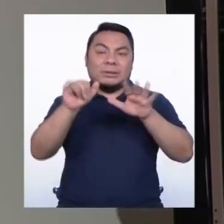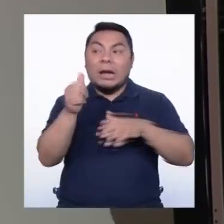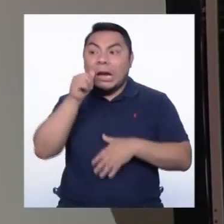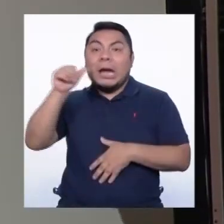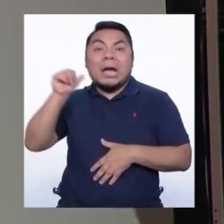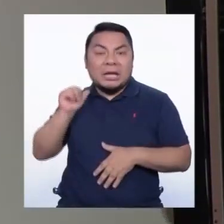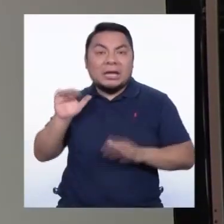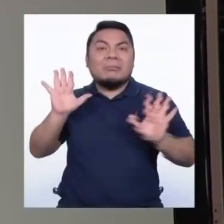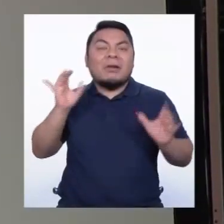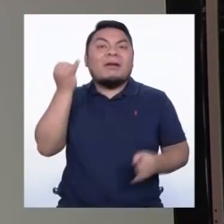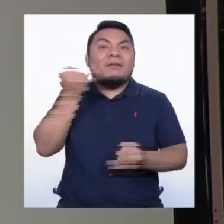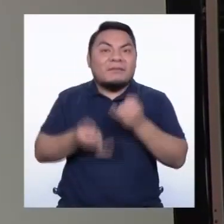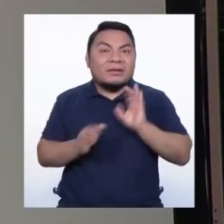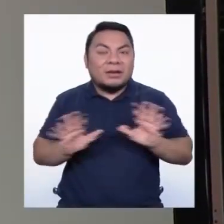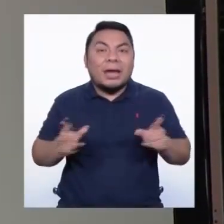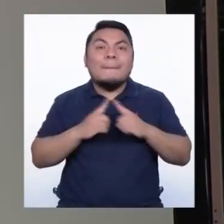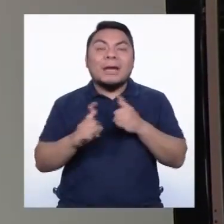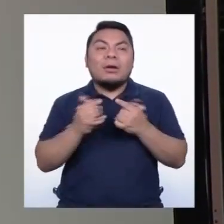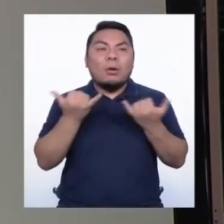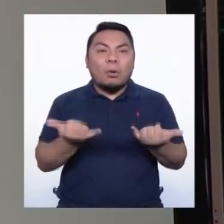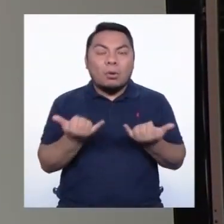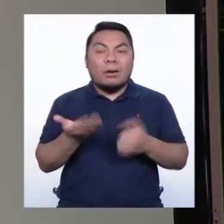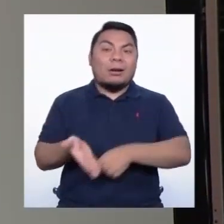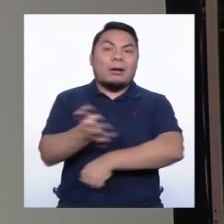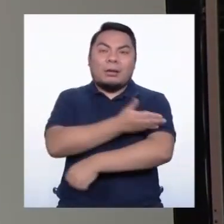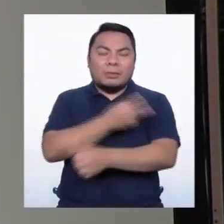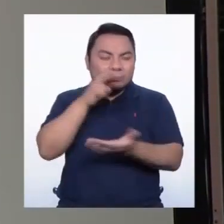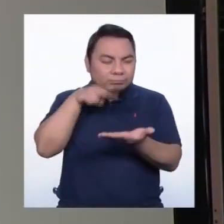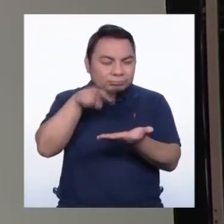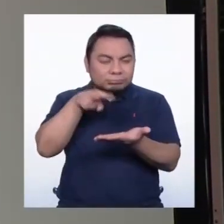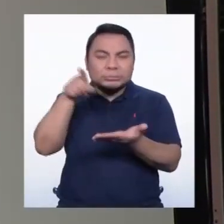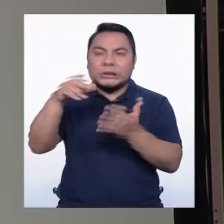luego, después de evaluar de manera objetiva las cifras,